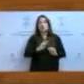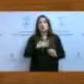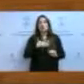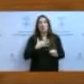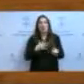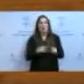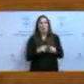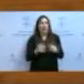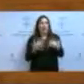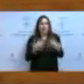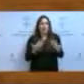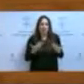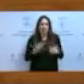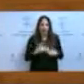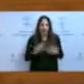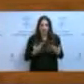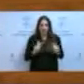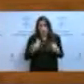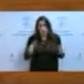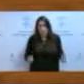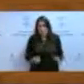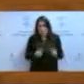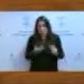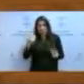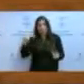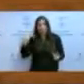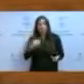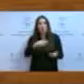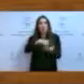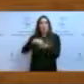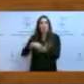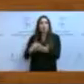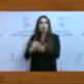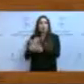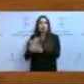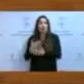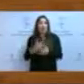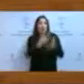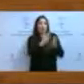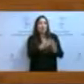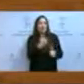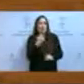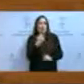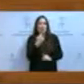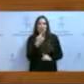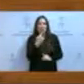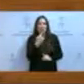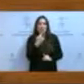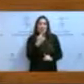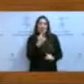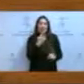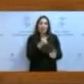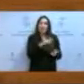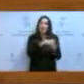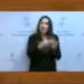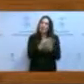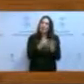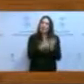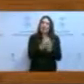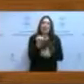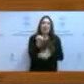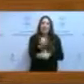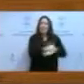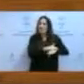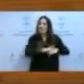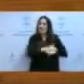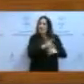anteriormente. Fíjese, hace 2 años, sobre los centros de día, decía usted lo siguiente: constituyen apoyos imprescindibles y necesarios para